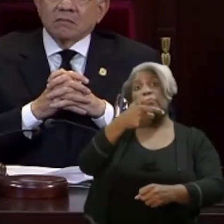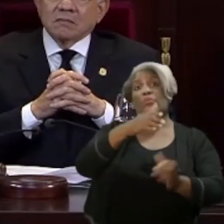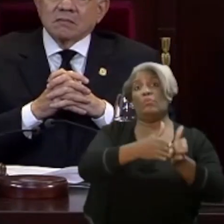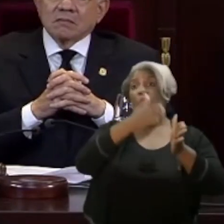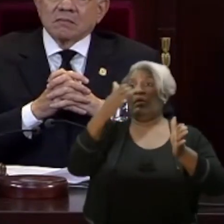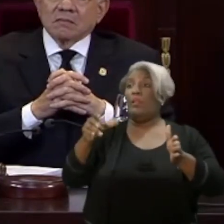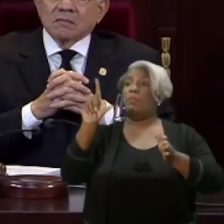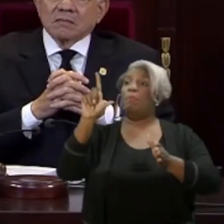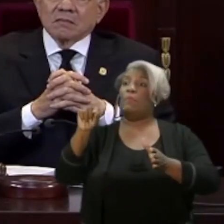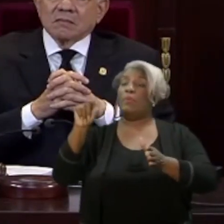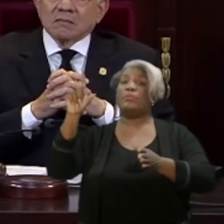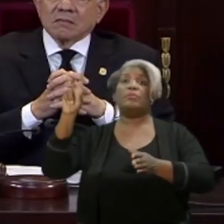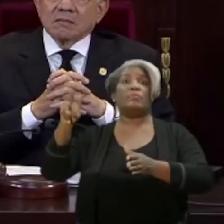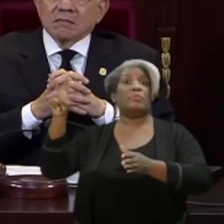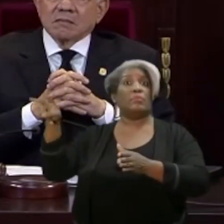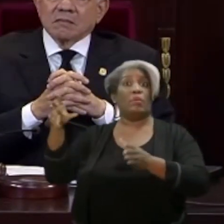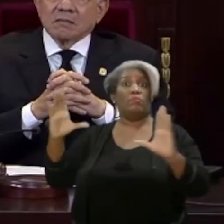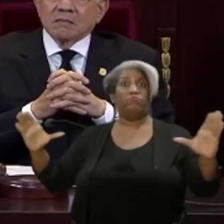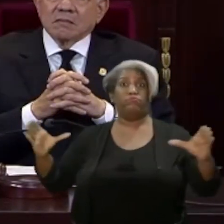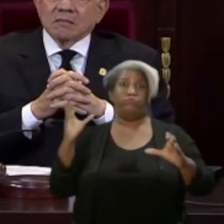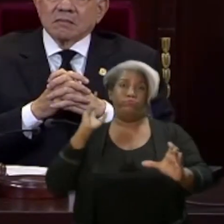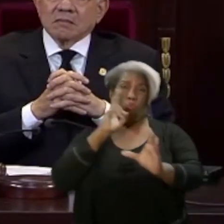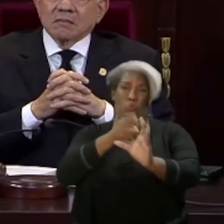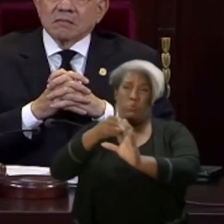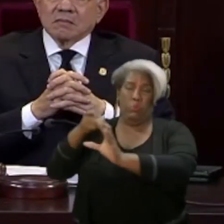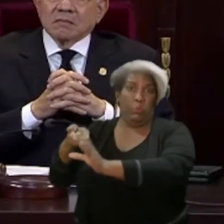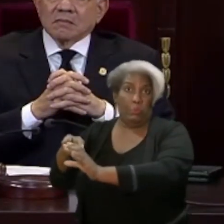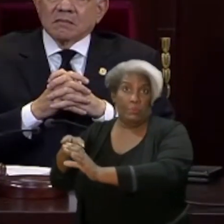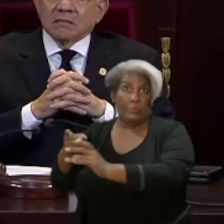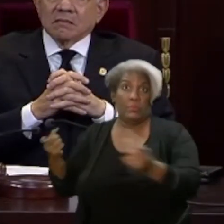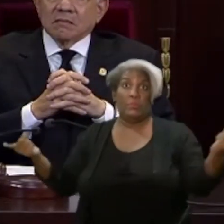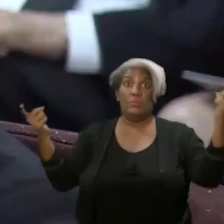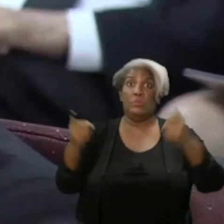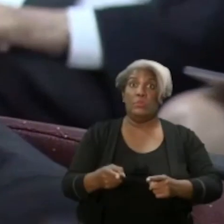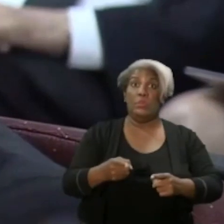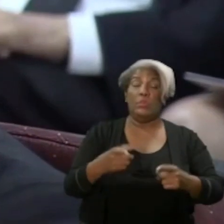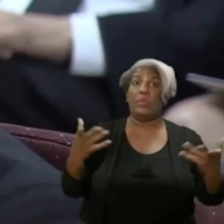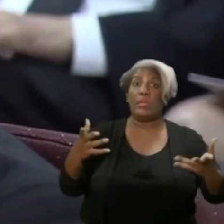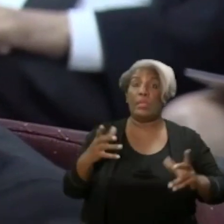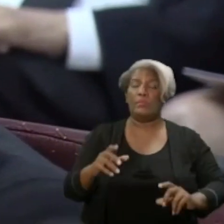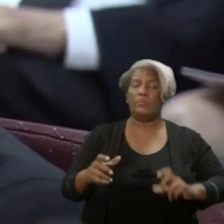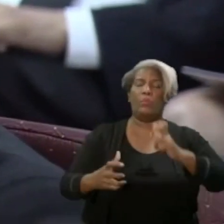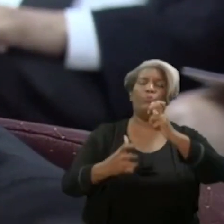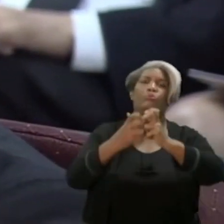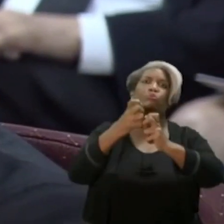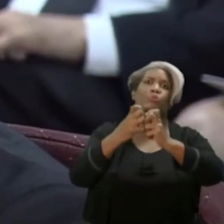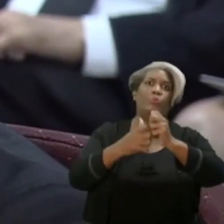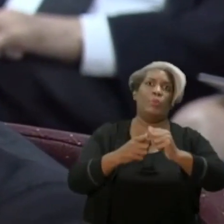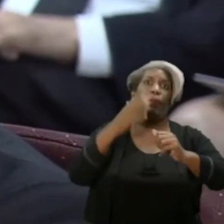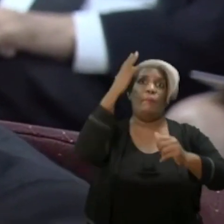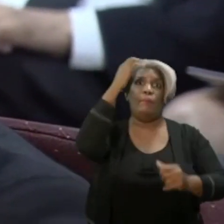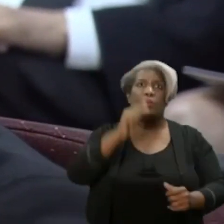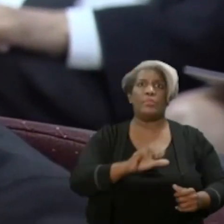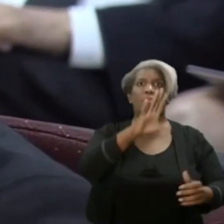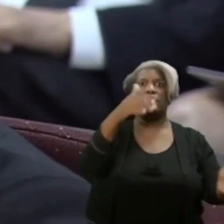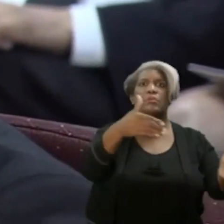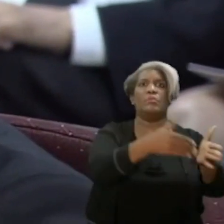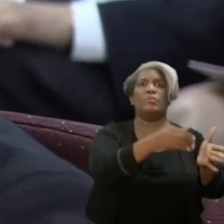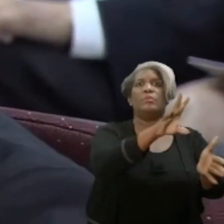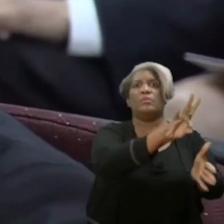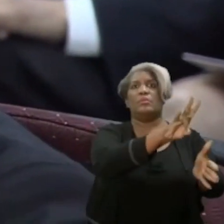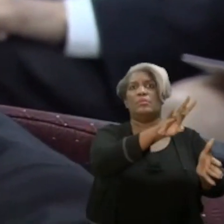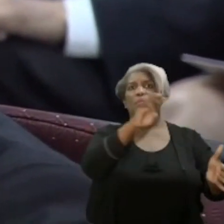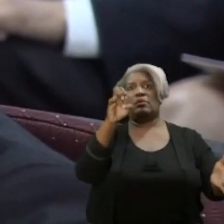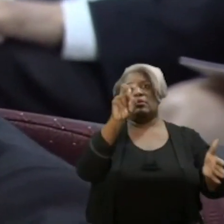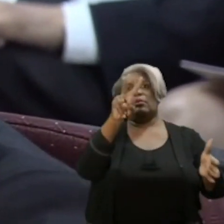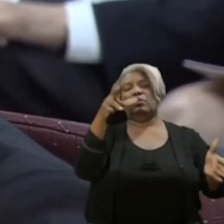Esto provocó, especialmente en estos años de pandemia, problemas de logísticas, ya que pasamos de